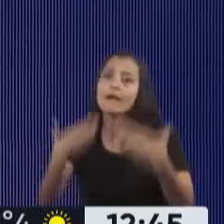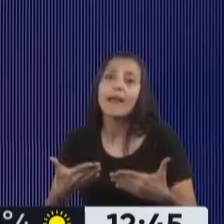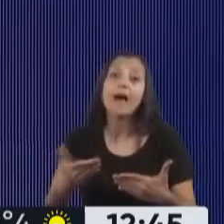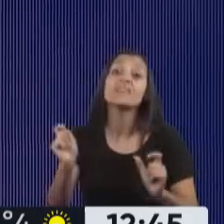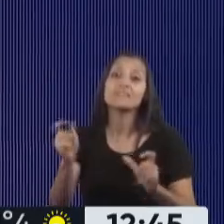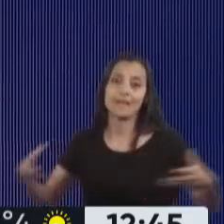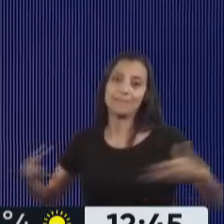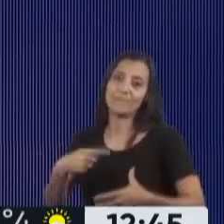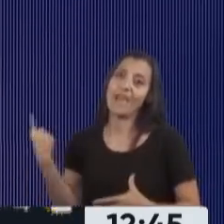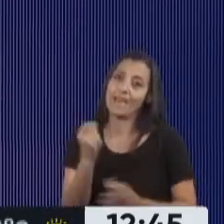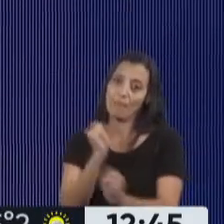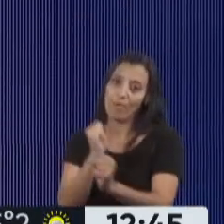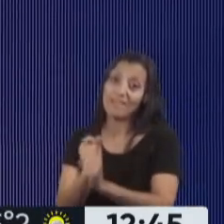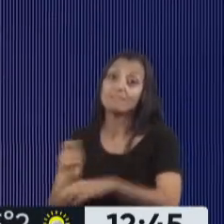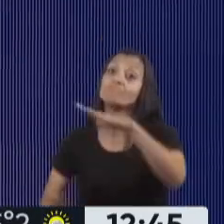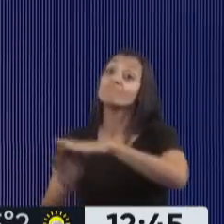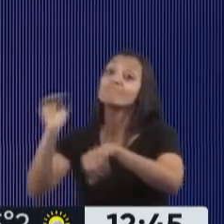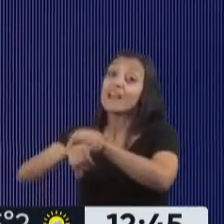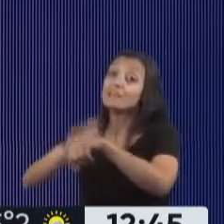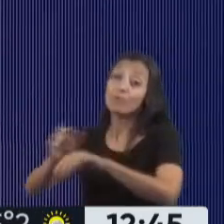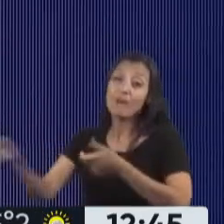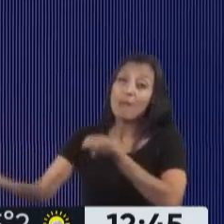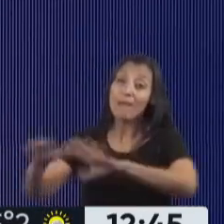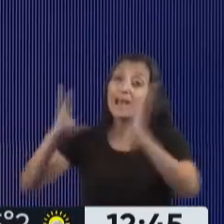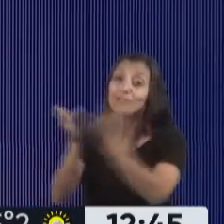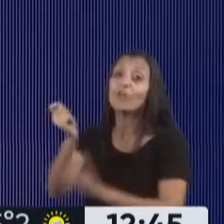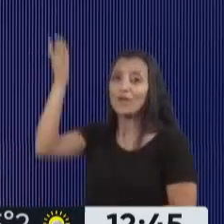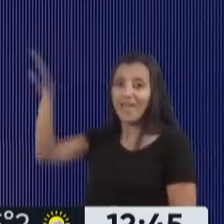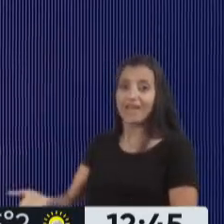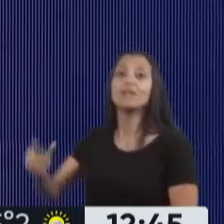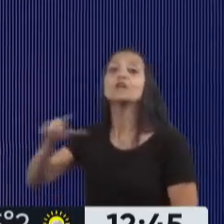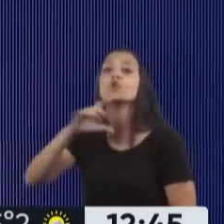enorme equipo que tengo que lidera Toto Caputo, digamos,